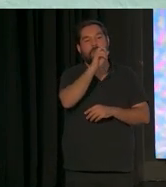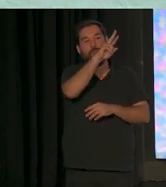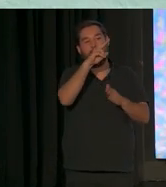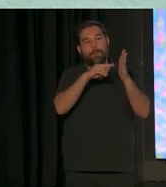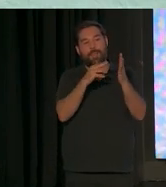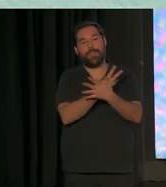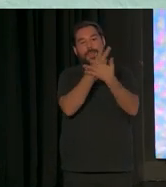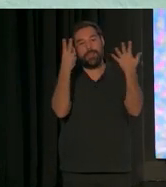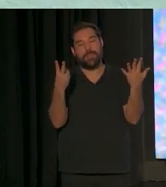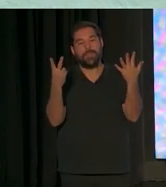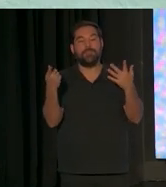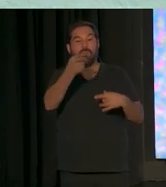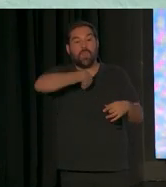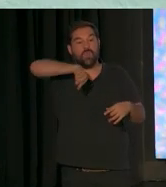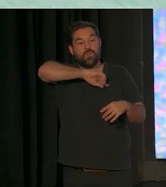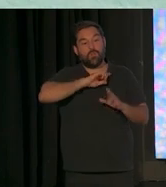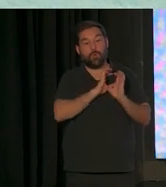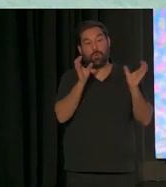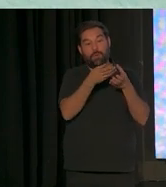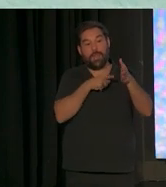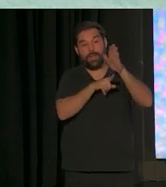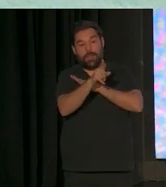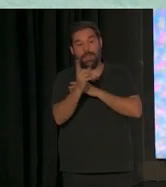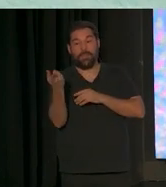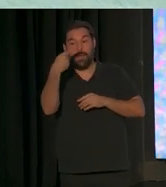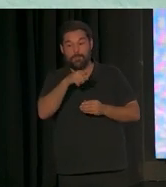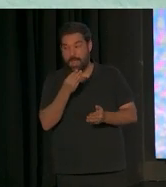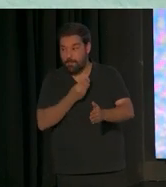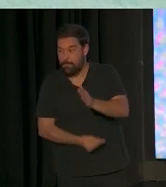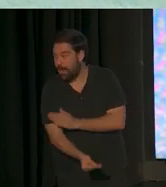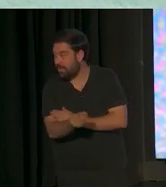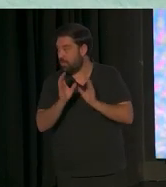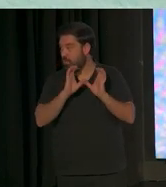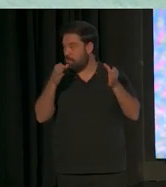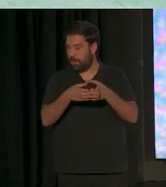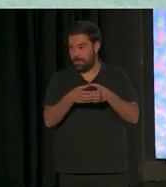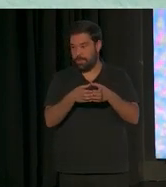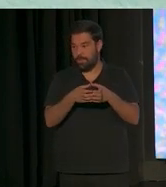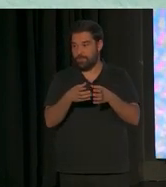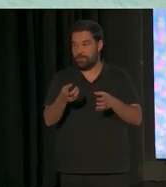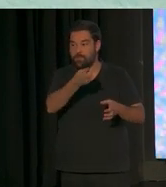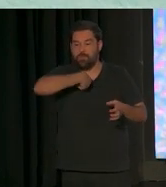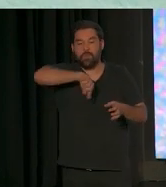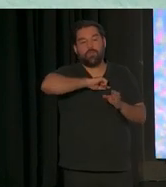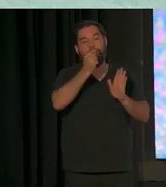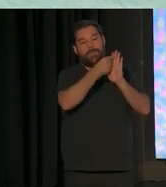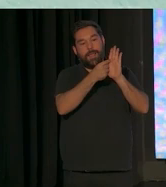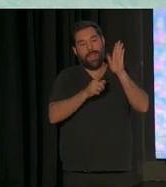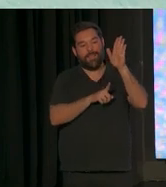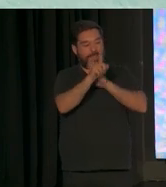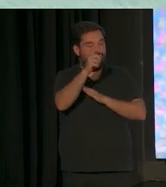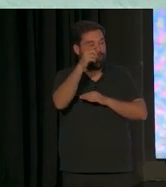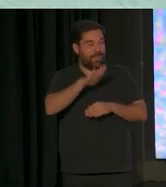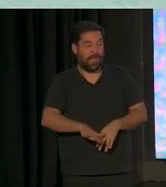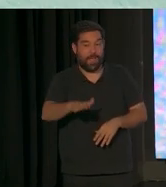en comunidad, no olvidemos que es importante también parir en comunidad. Vamos a ver los hitos del desarrollo de este chiquitín, que